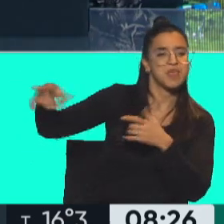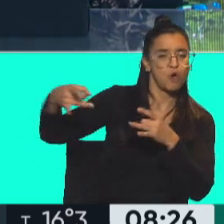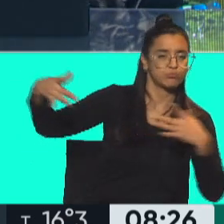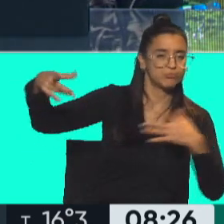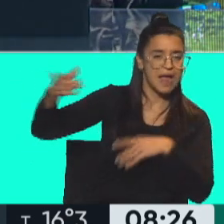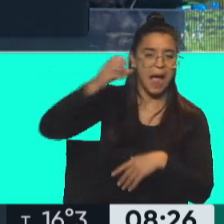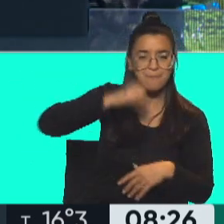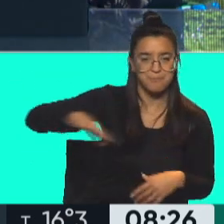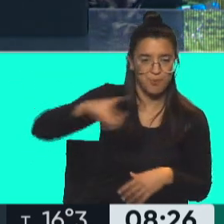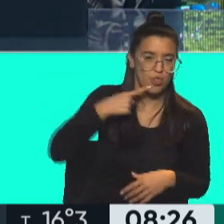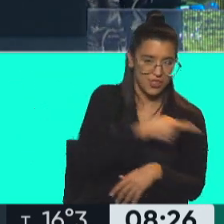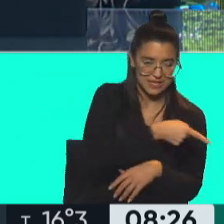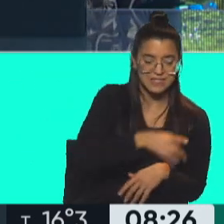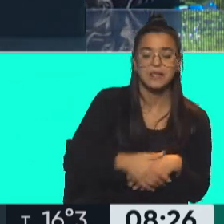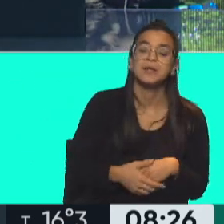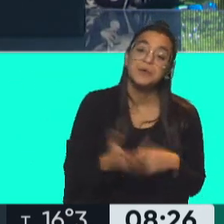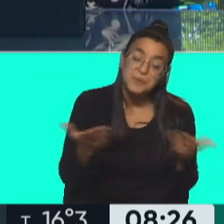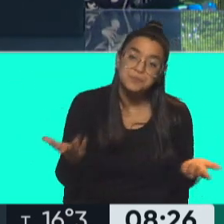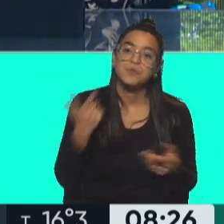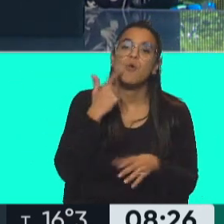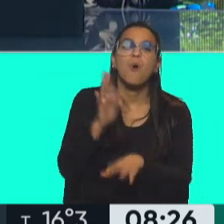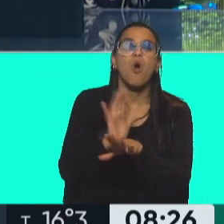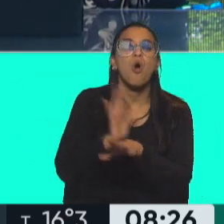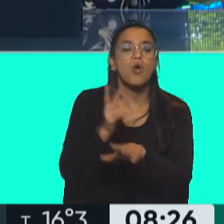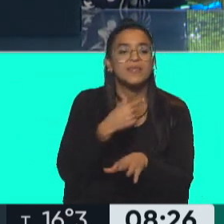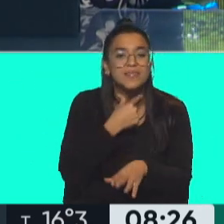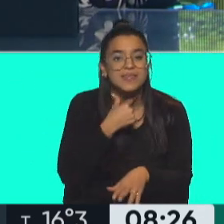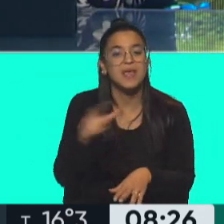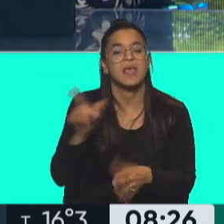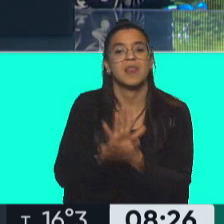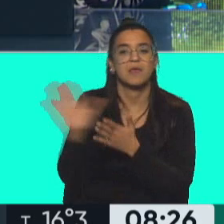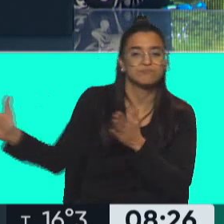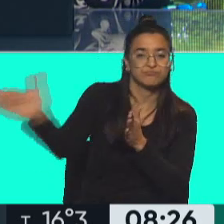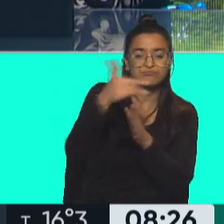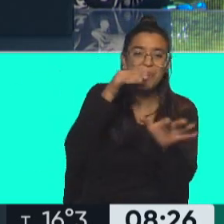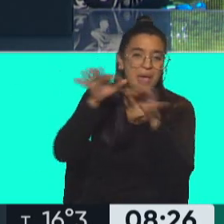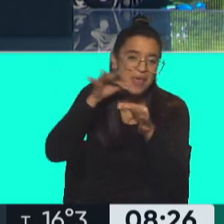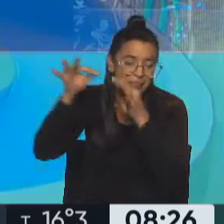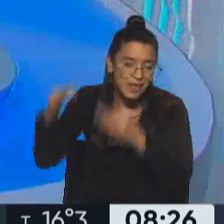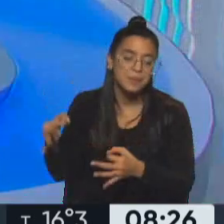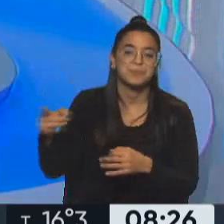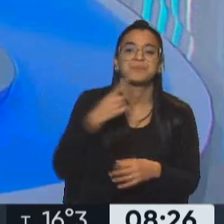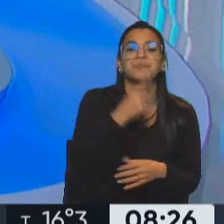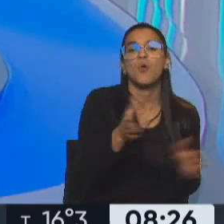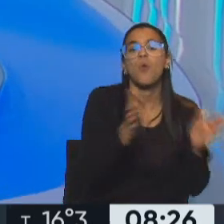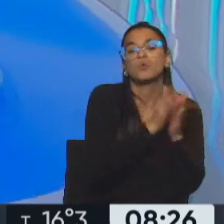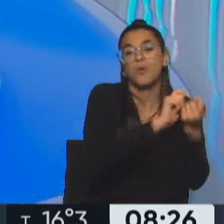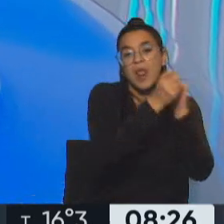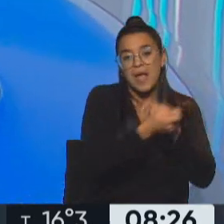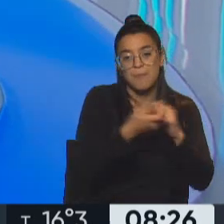alguna manera, buscar, por ejemplo, que liquiden las cosechas. La mesa de enlace es el brazo político de Juntos por el